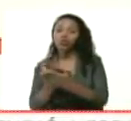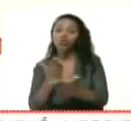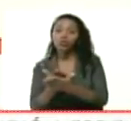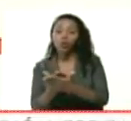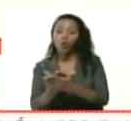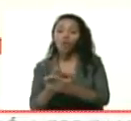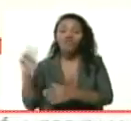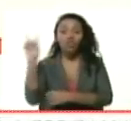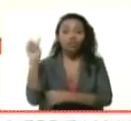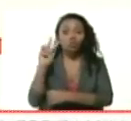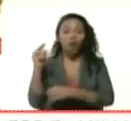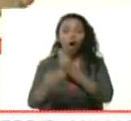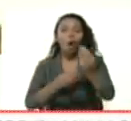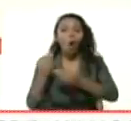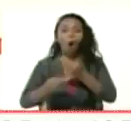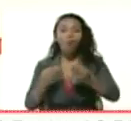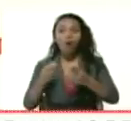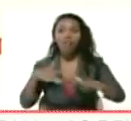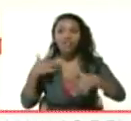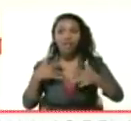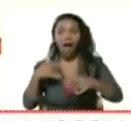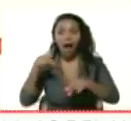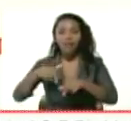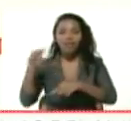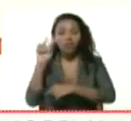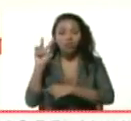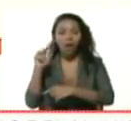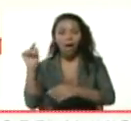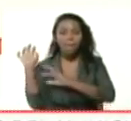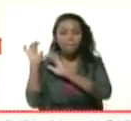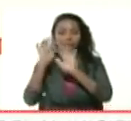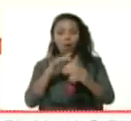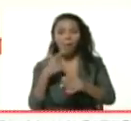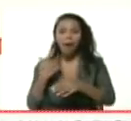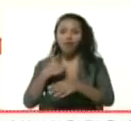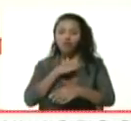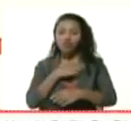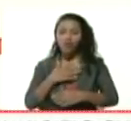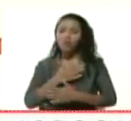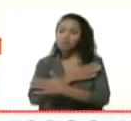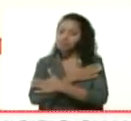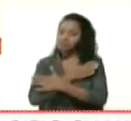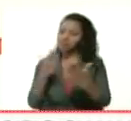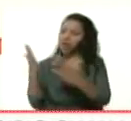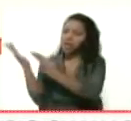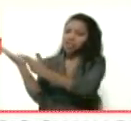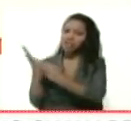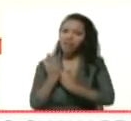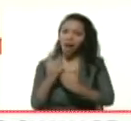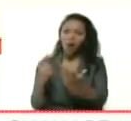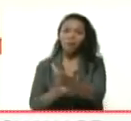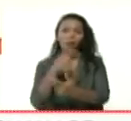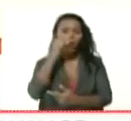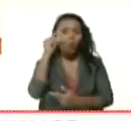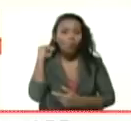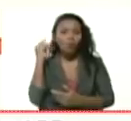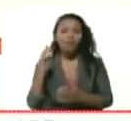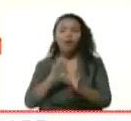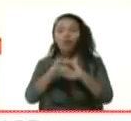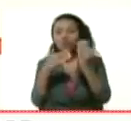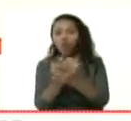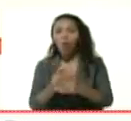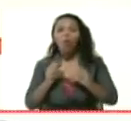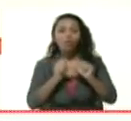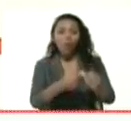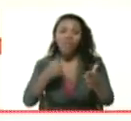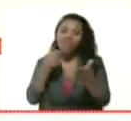como sede y nosotros, por supuesto, que estamos dispuestos a recibir a los hermanos y hermanas del mundo para seguir trabajando por la